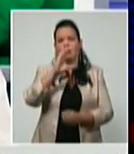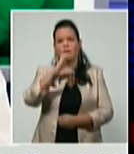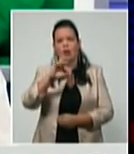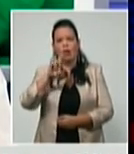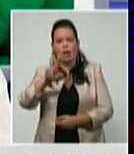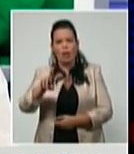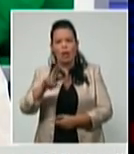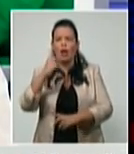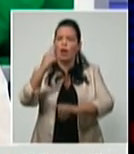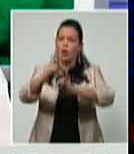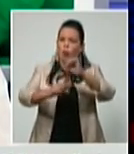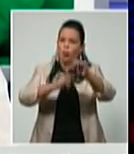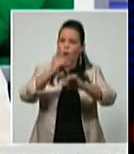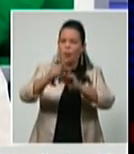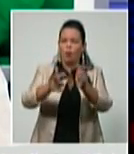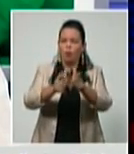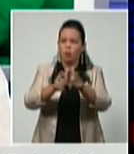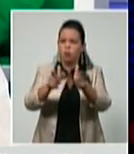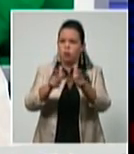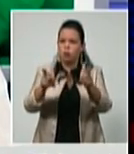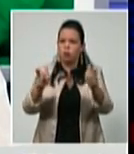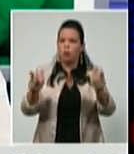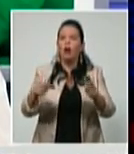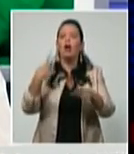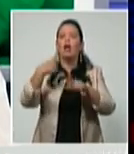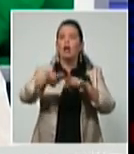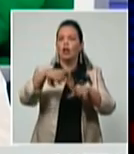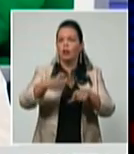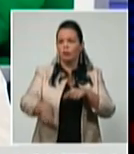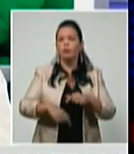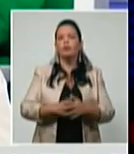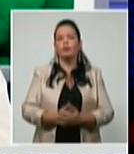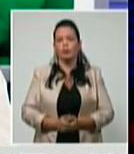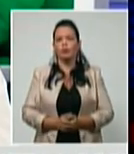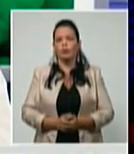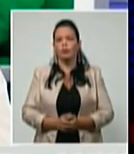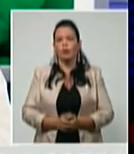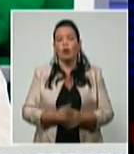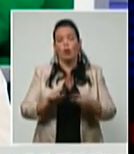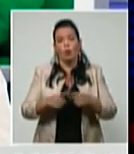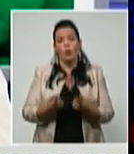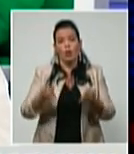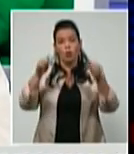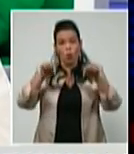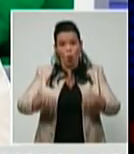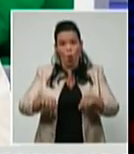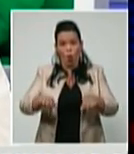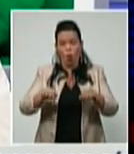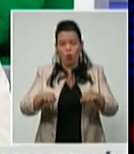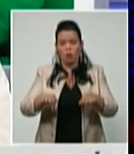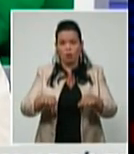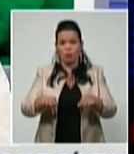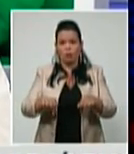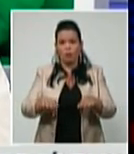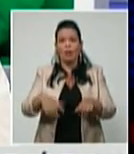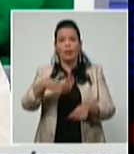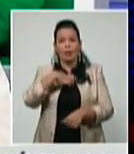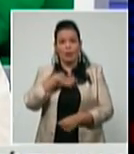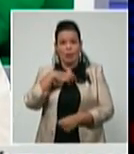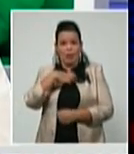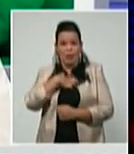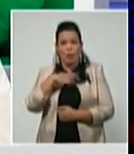disponemos de los recursos. Esa es la razón de que hoy tengamos 17 laboratorios